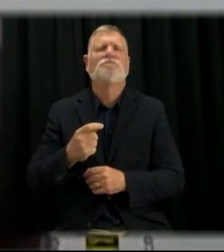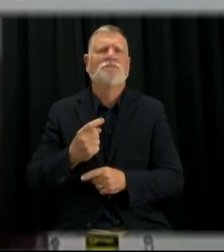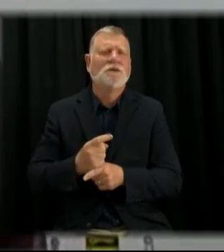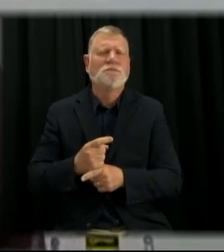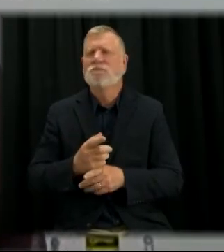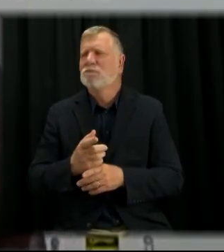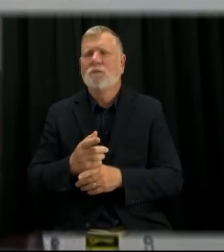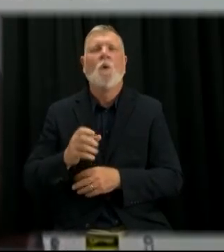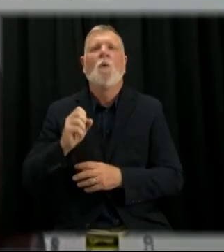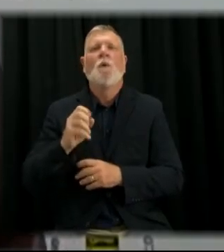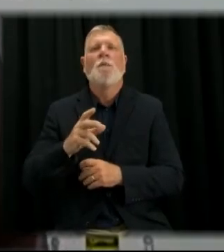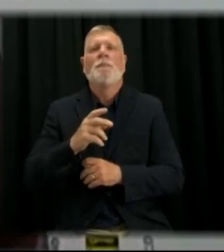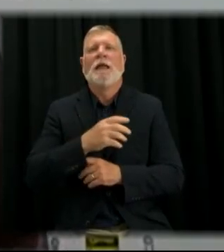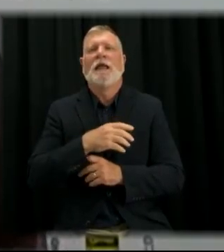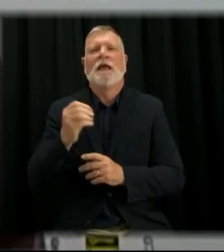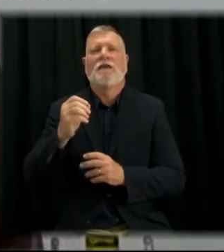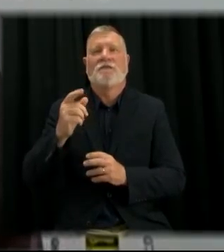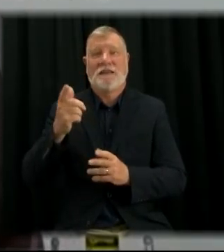2011, ¿no?